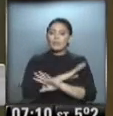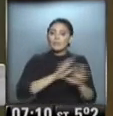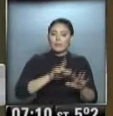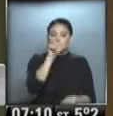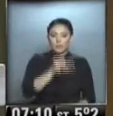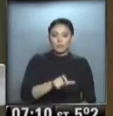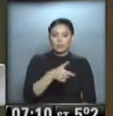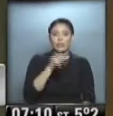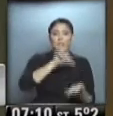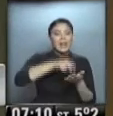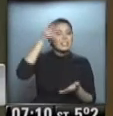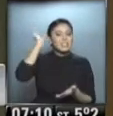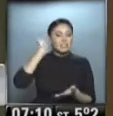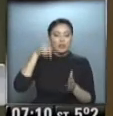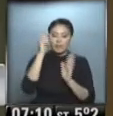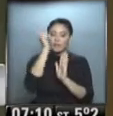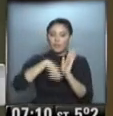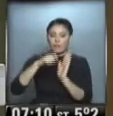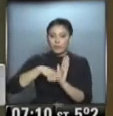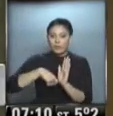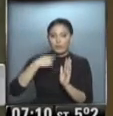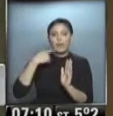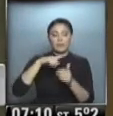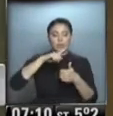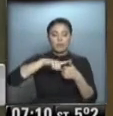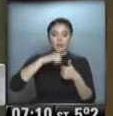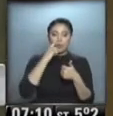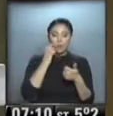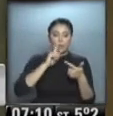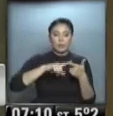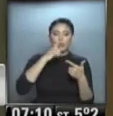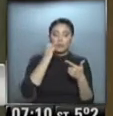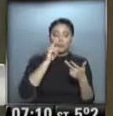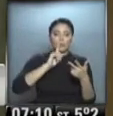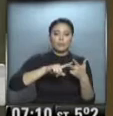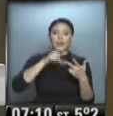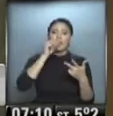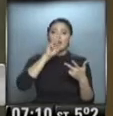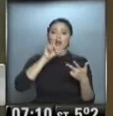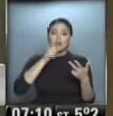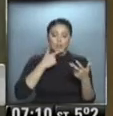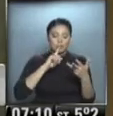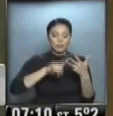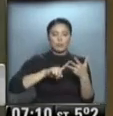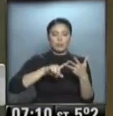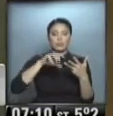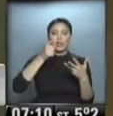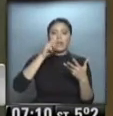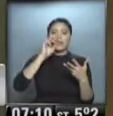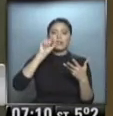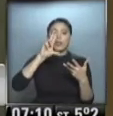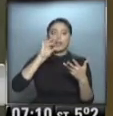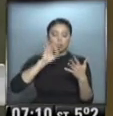de Romano en Chile, lleva las firmas de Milton Yuica, Hugo Domech, Carlos Wensmüller, Haroldo Brito